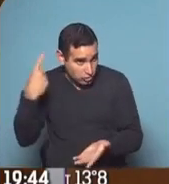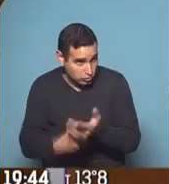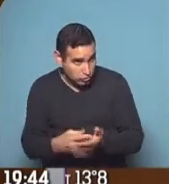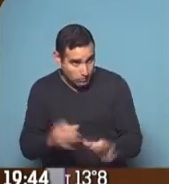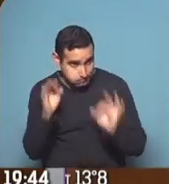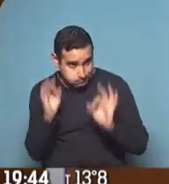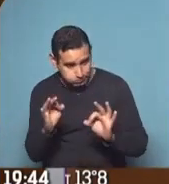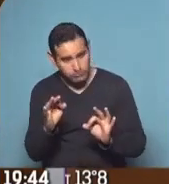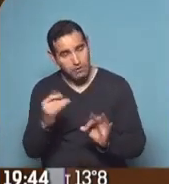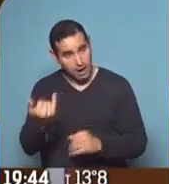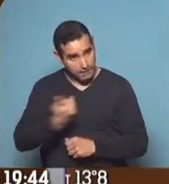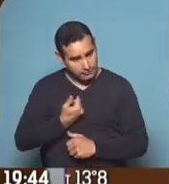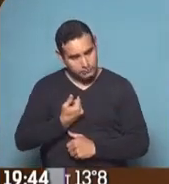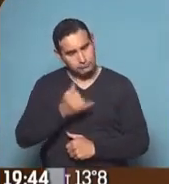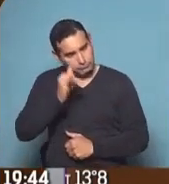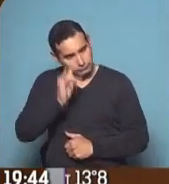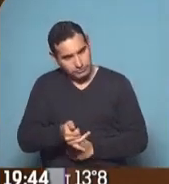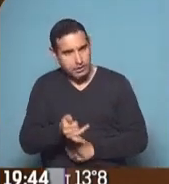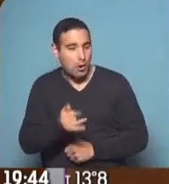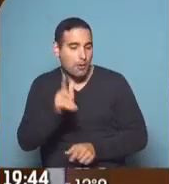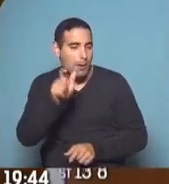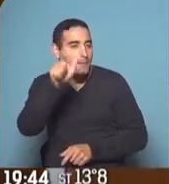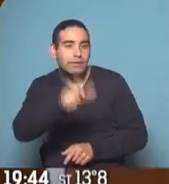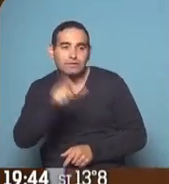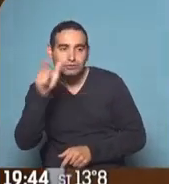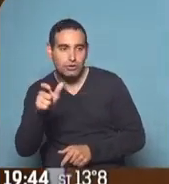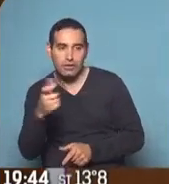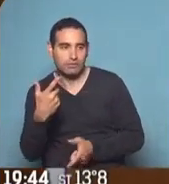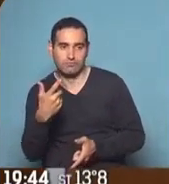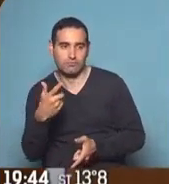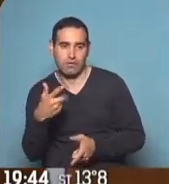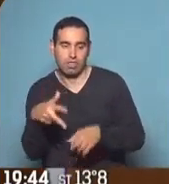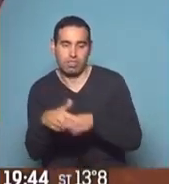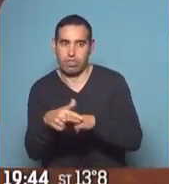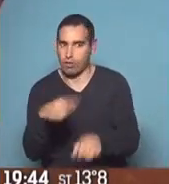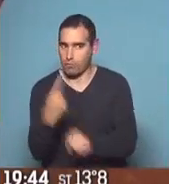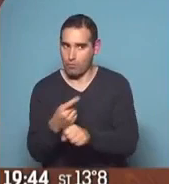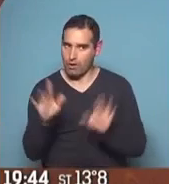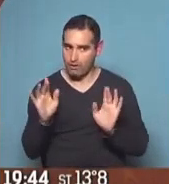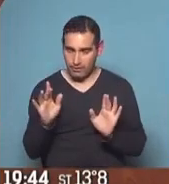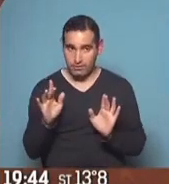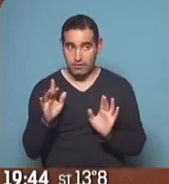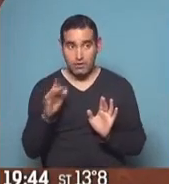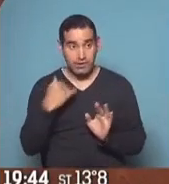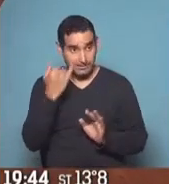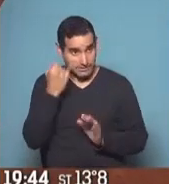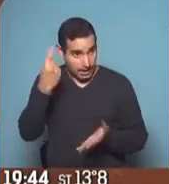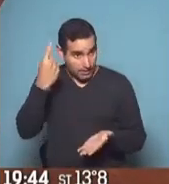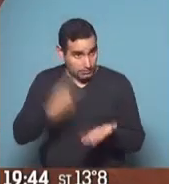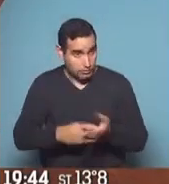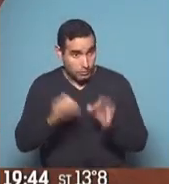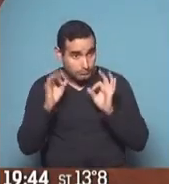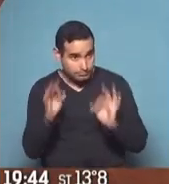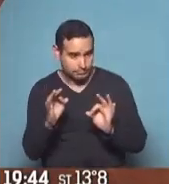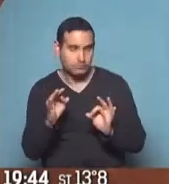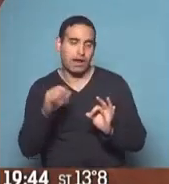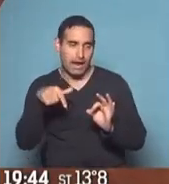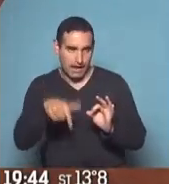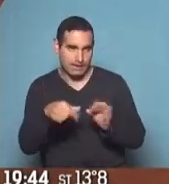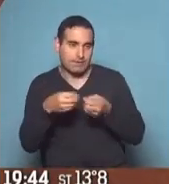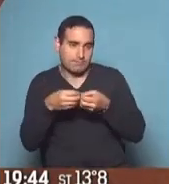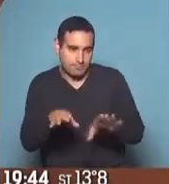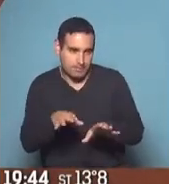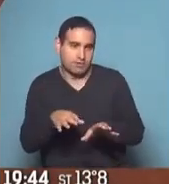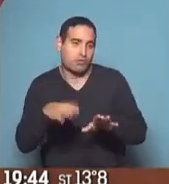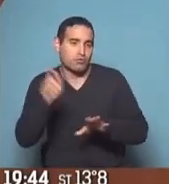eso quiere decir que los imputados no puedan interponer recursos contra esa sentencia y una vez que quede firme nosotros recién allí podemos avanzar